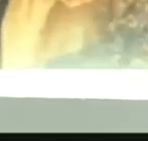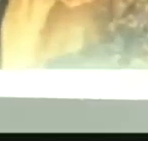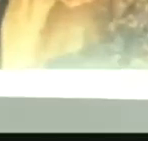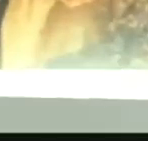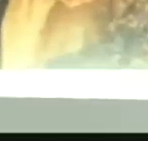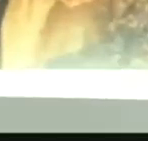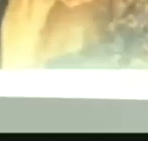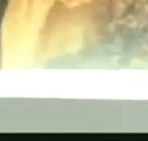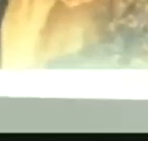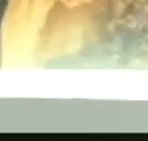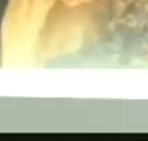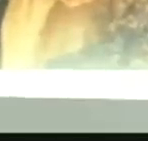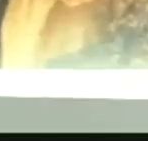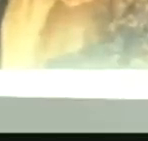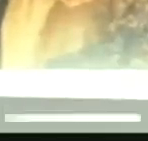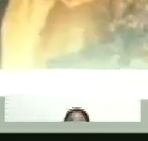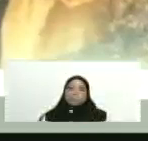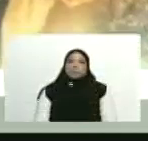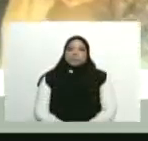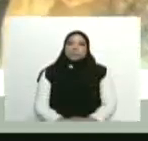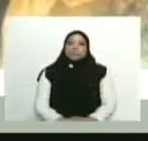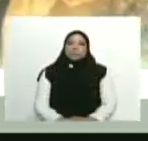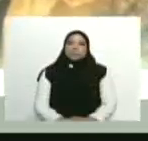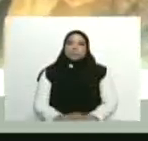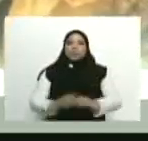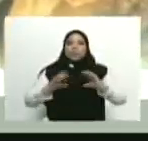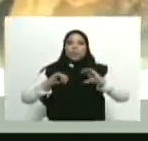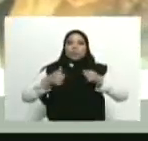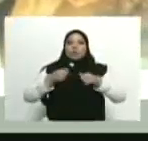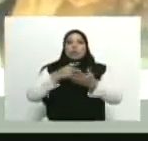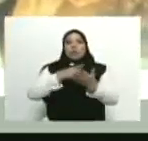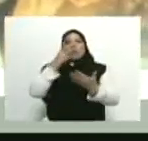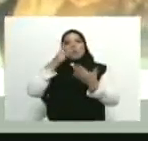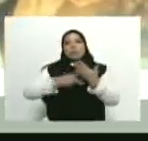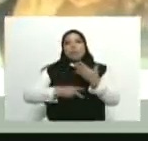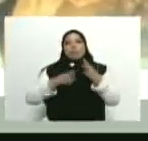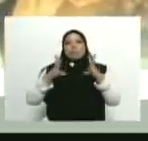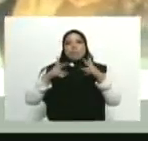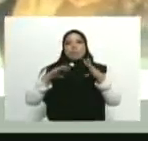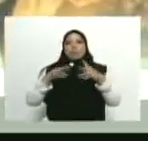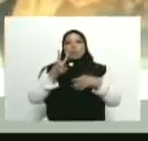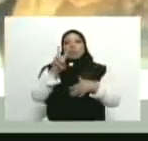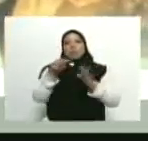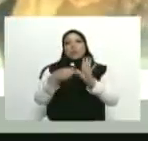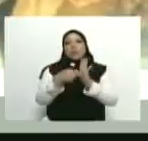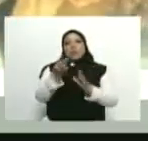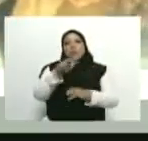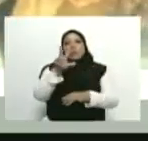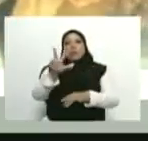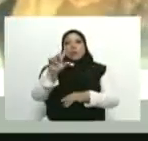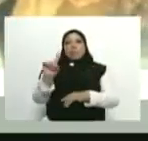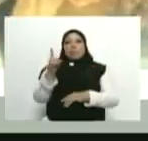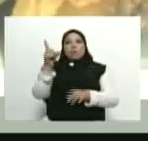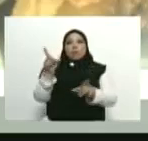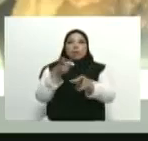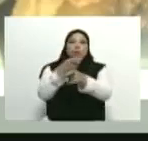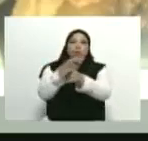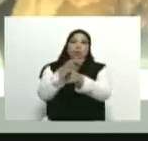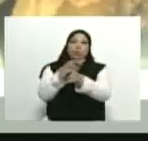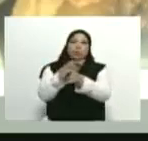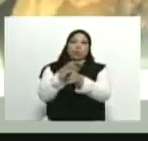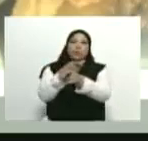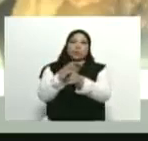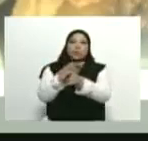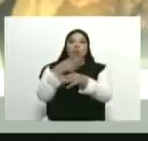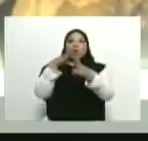a los jóvenes del país. Arranca el plan vacacional 2023 con